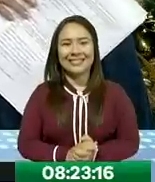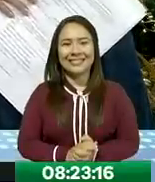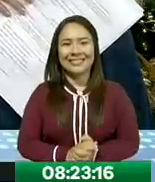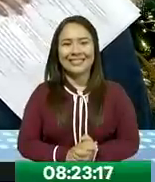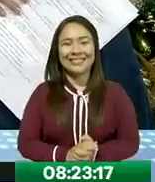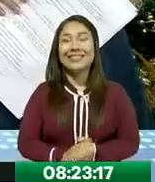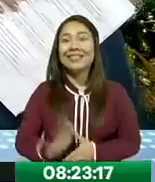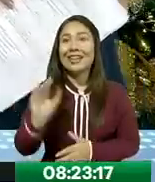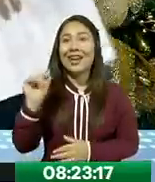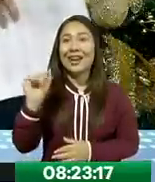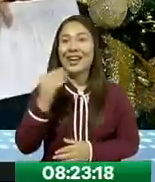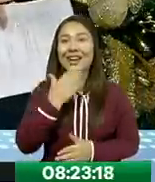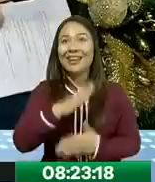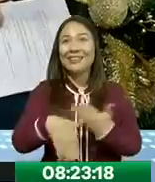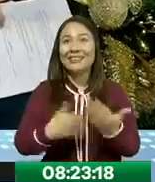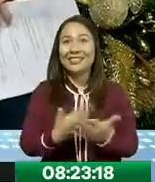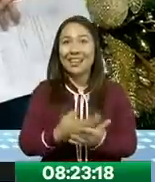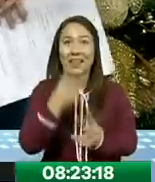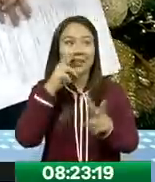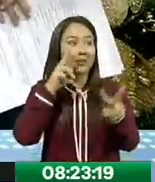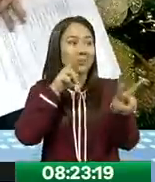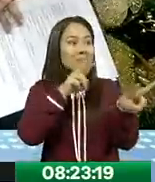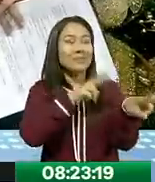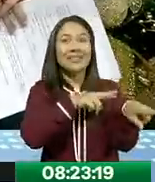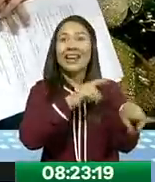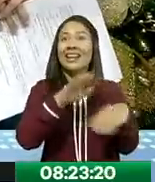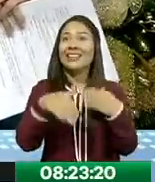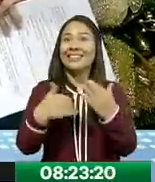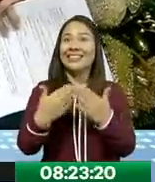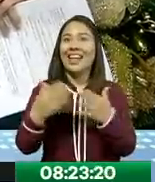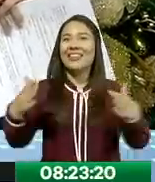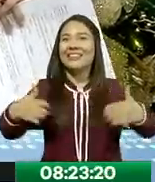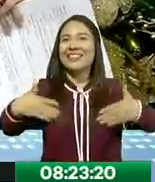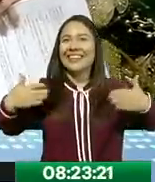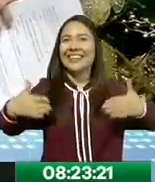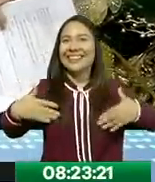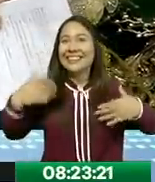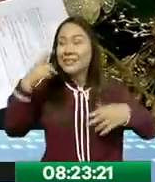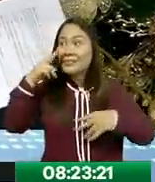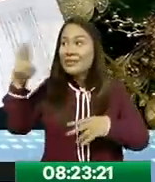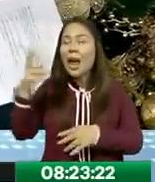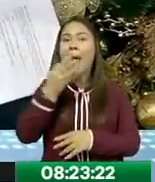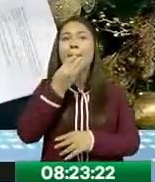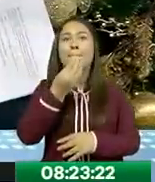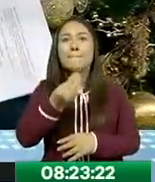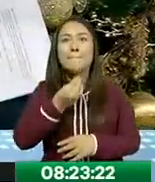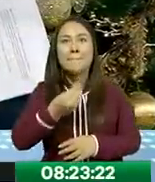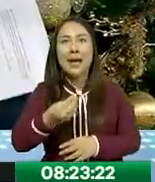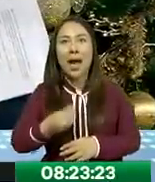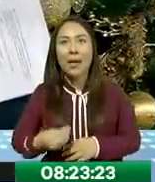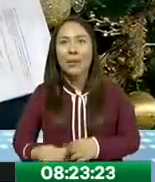Roselina, ¡ay, qué rico! Buenos días y a toda la gente en casa feliz. Si ustedes ya están viendo, jugosito,